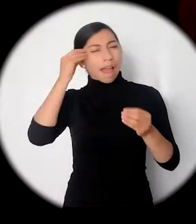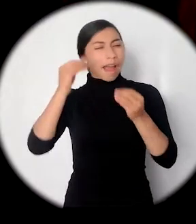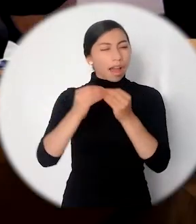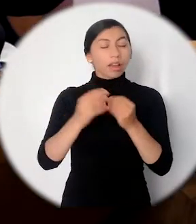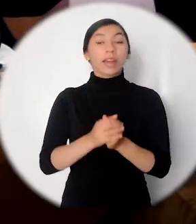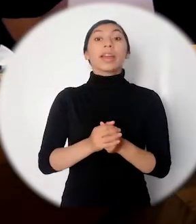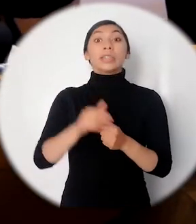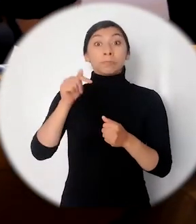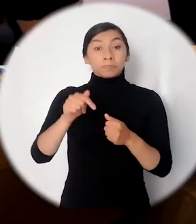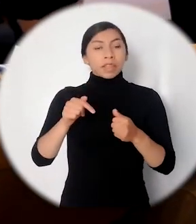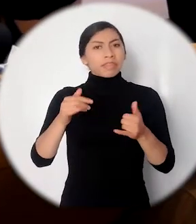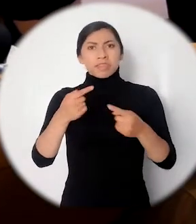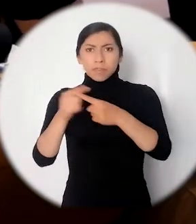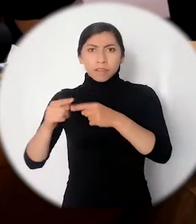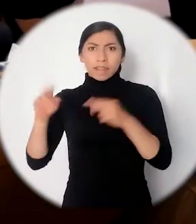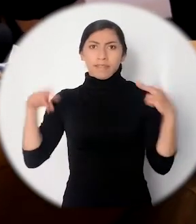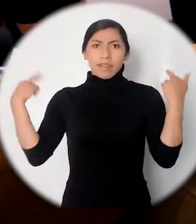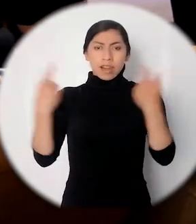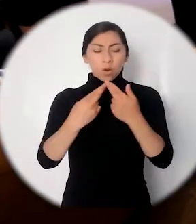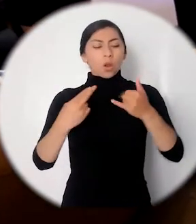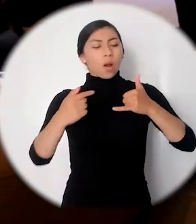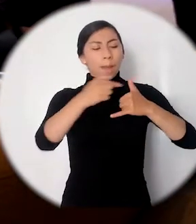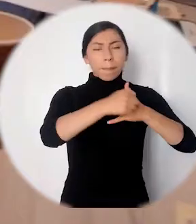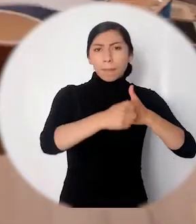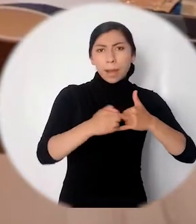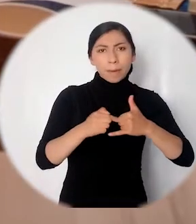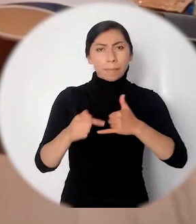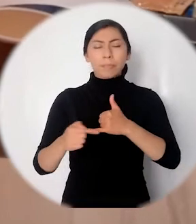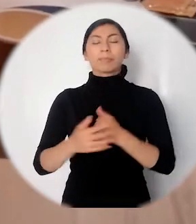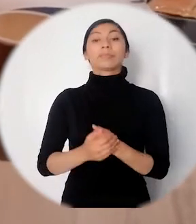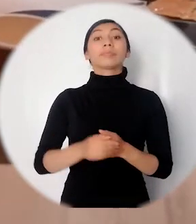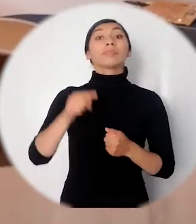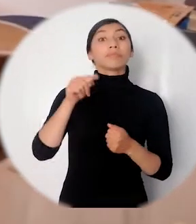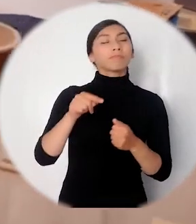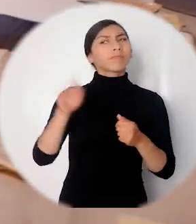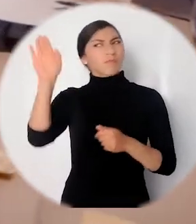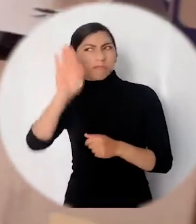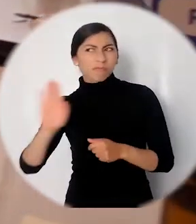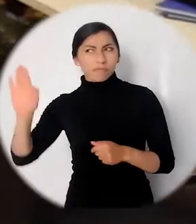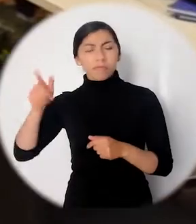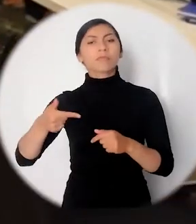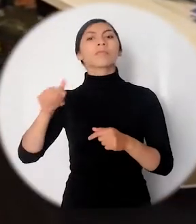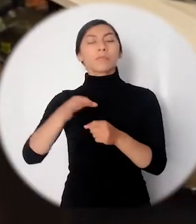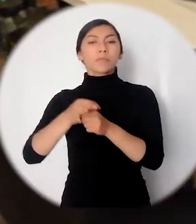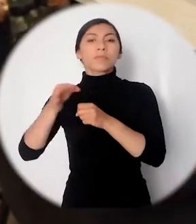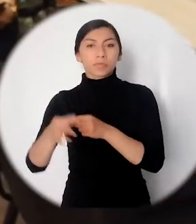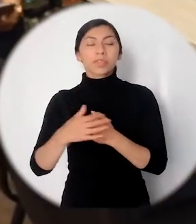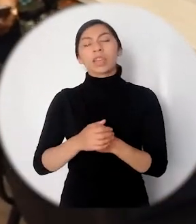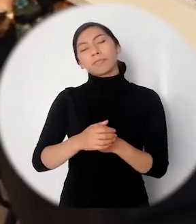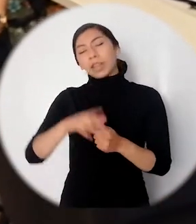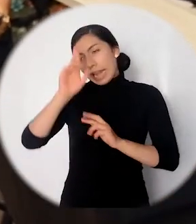forma descentralizada, agrupando a las mesas de participación efectiva de víctimas y a los departamentos, de acuerdo con